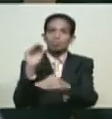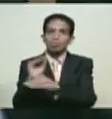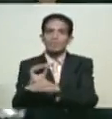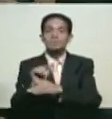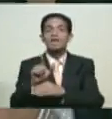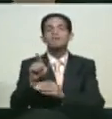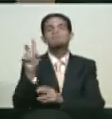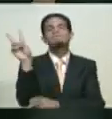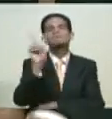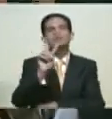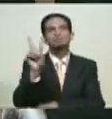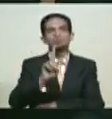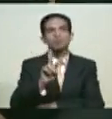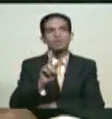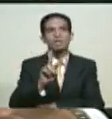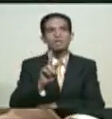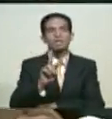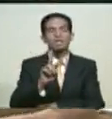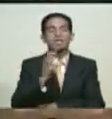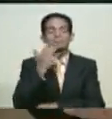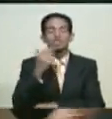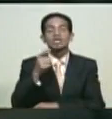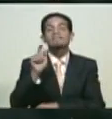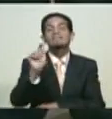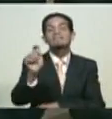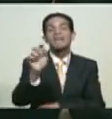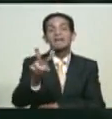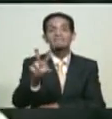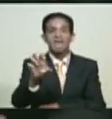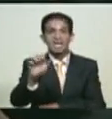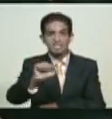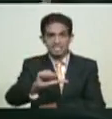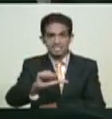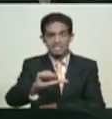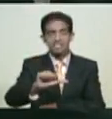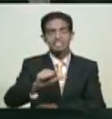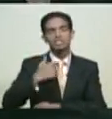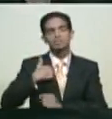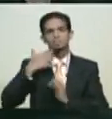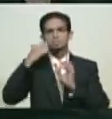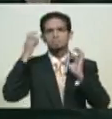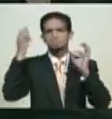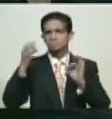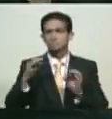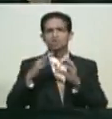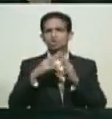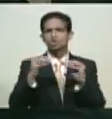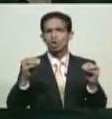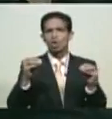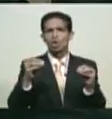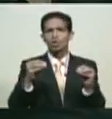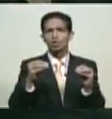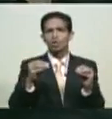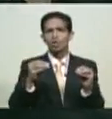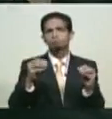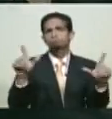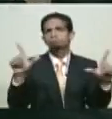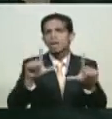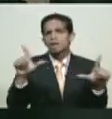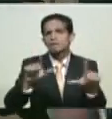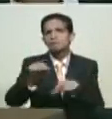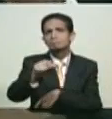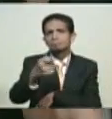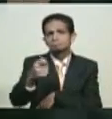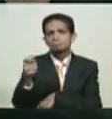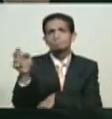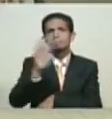se llama venezuela así que cuenten con tevez y estoy seguro de que con todos los medios de comunicación de nuestra bella